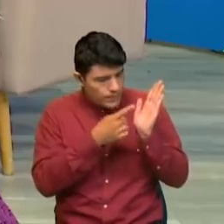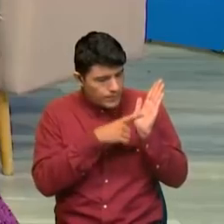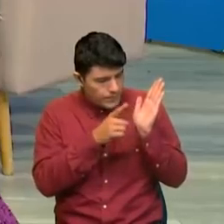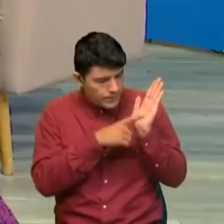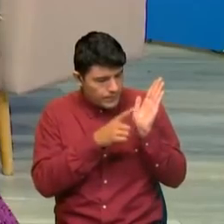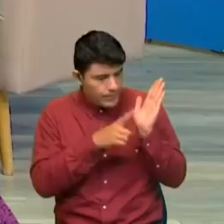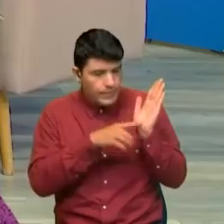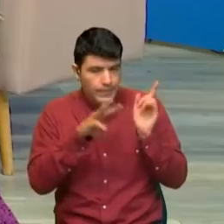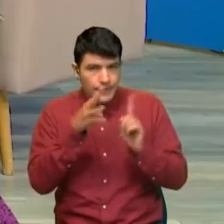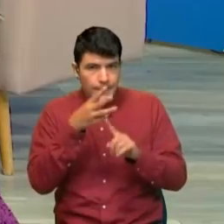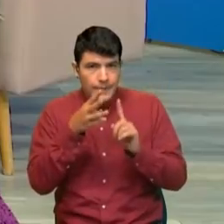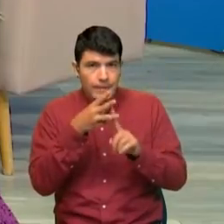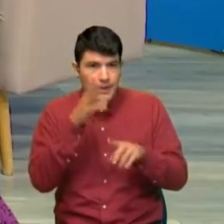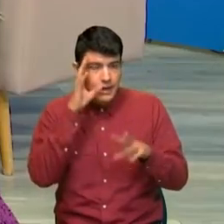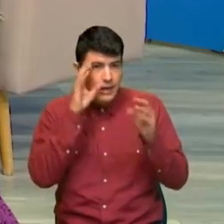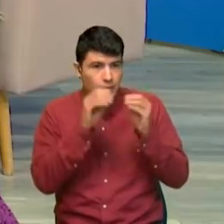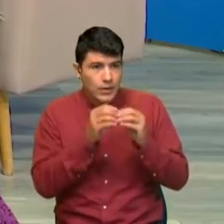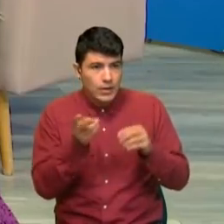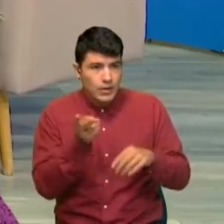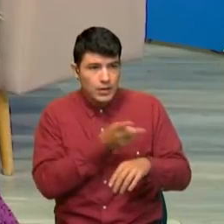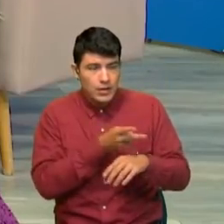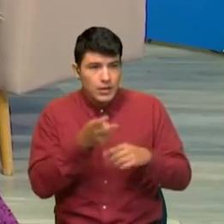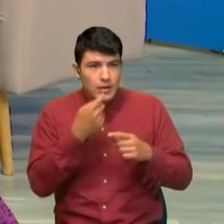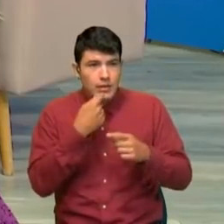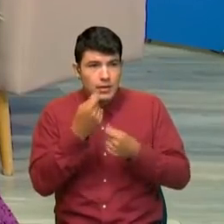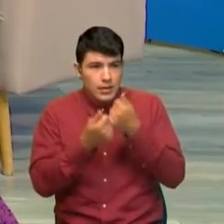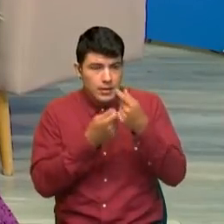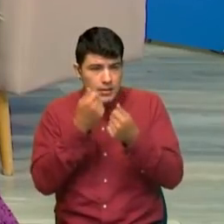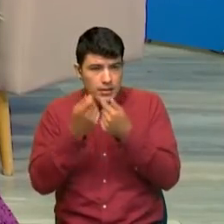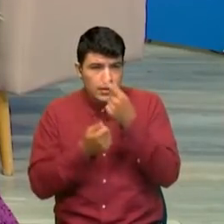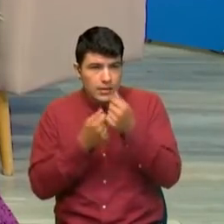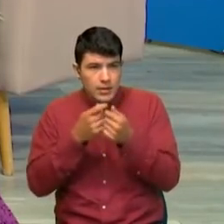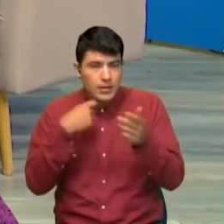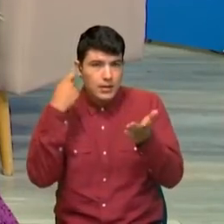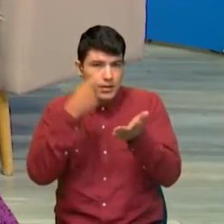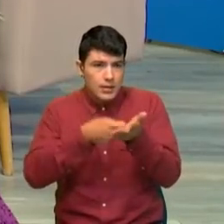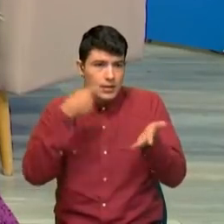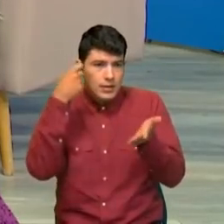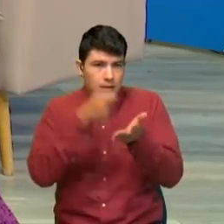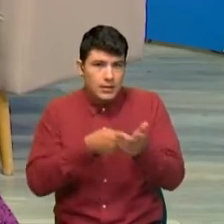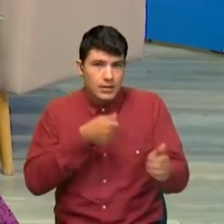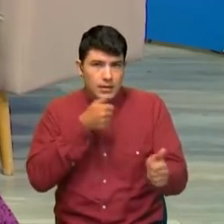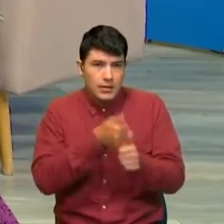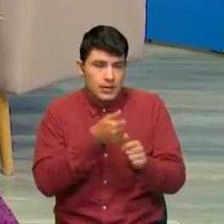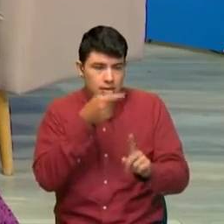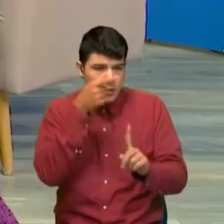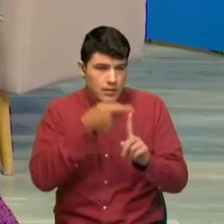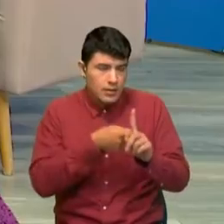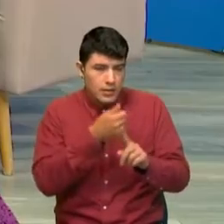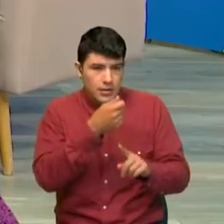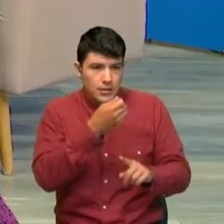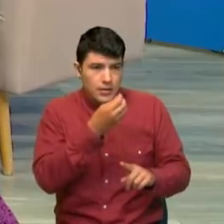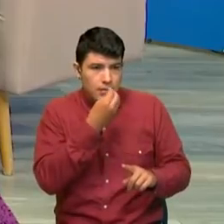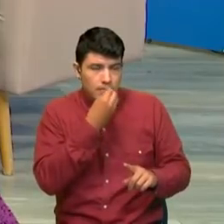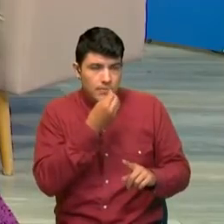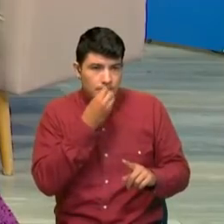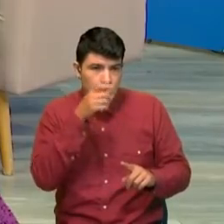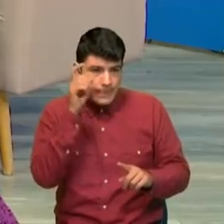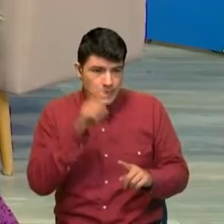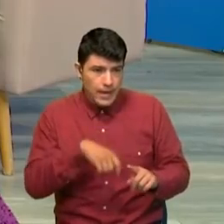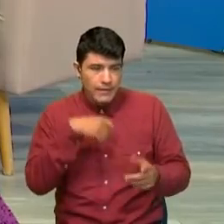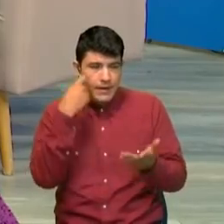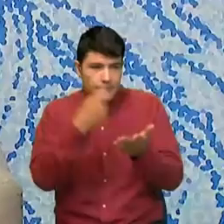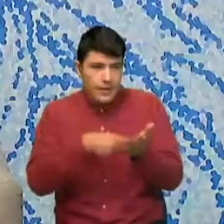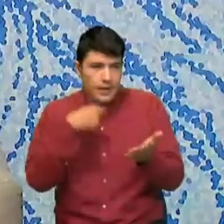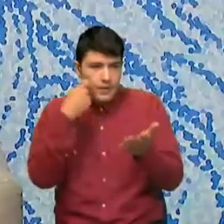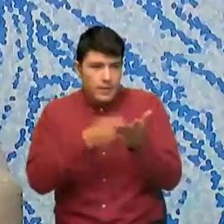dice, tercero, dice, acuerdan a las partes que las sumas pactadas como cotas alimentarias a favor de la niña Tata deberán consignar